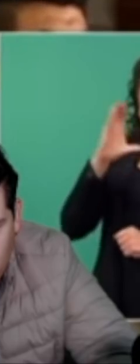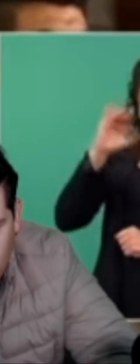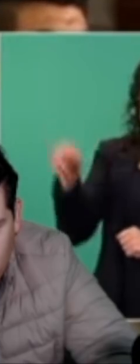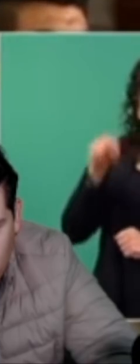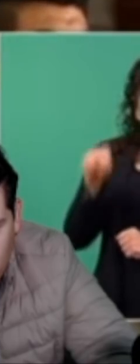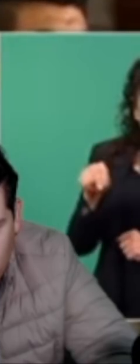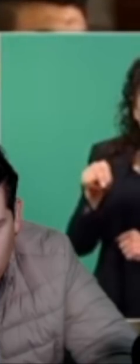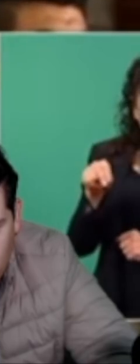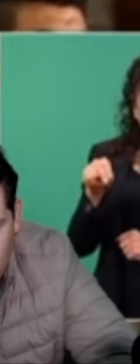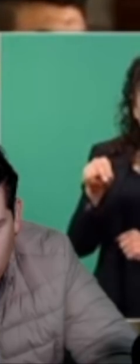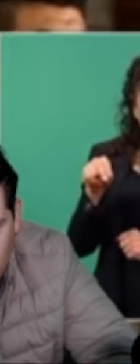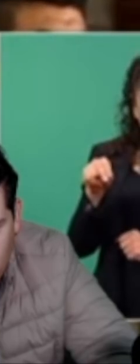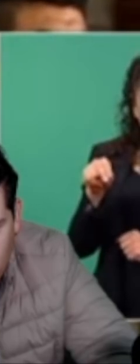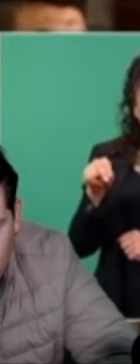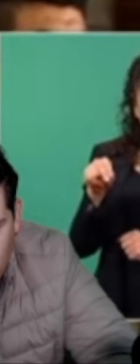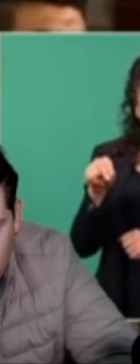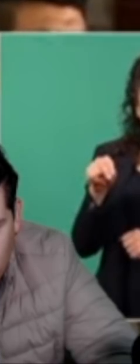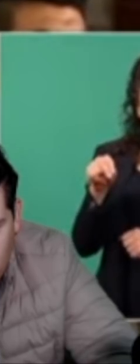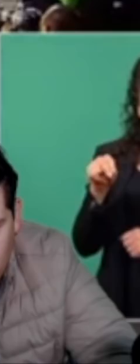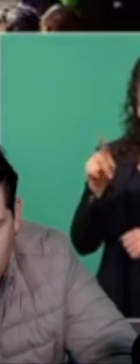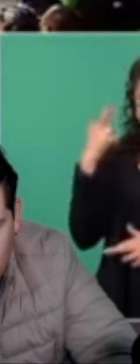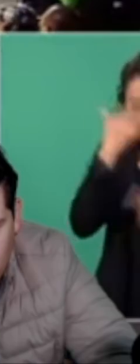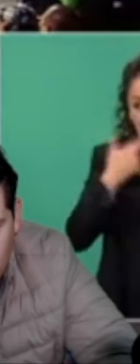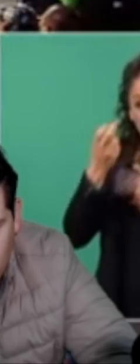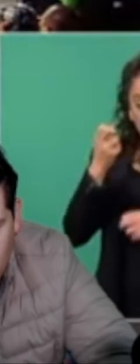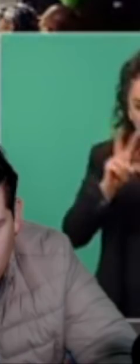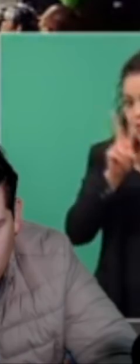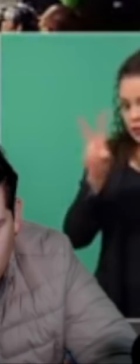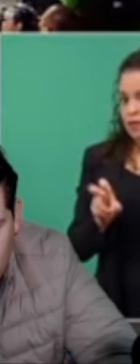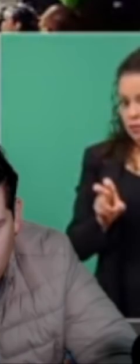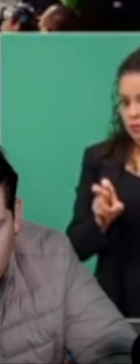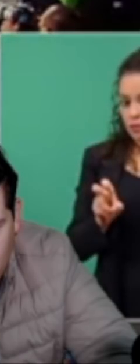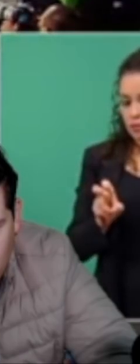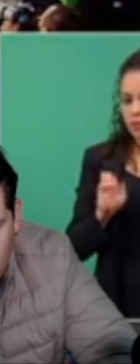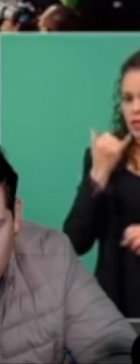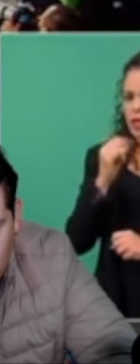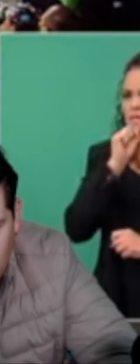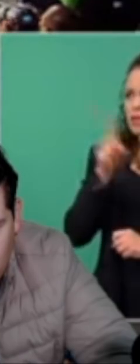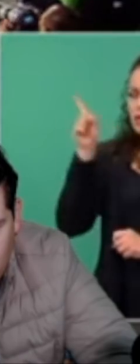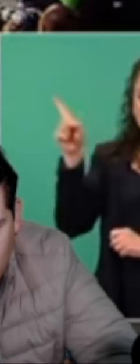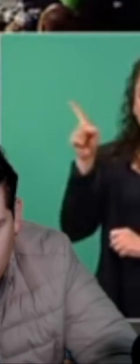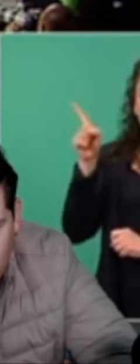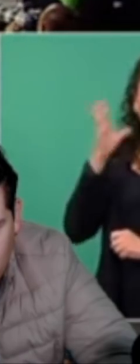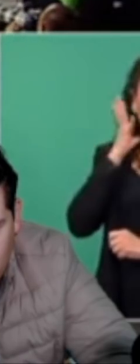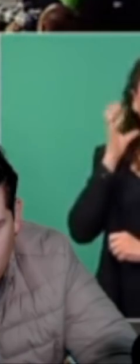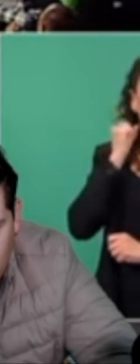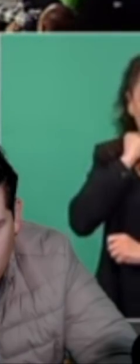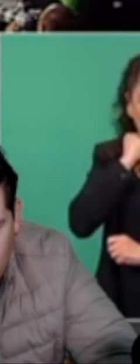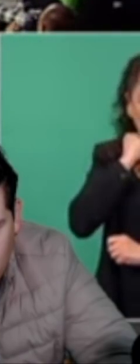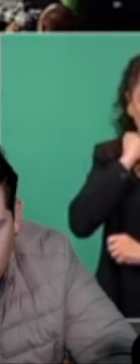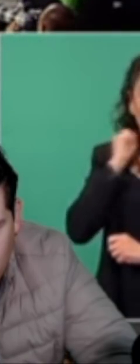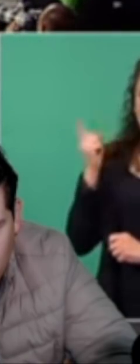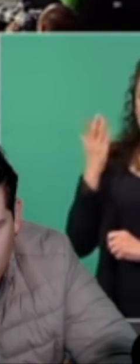la Nación que atraiga el caso. Y también tengo entendido que el Senado también lo tiene y lo solicitaron, pero no